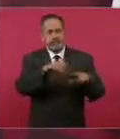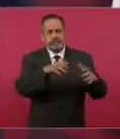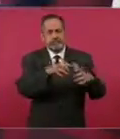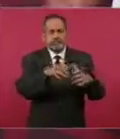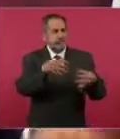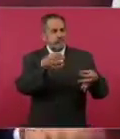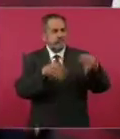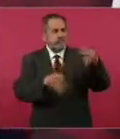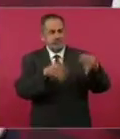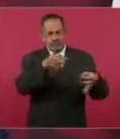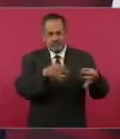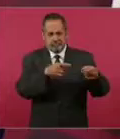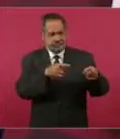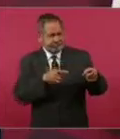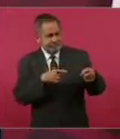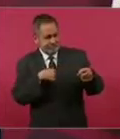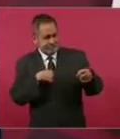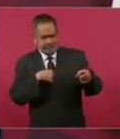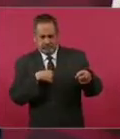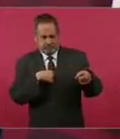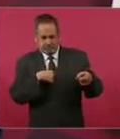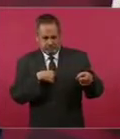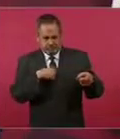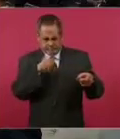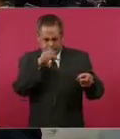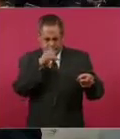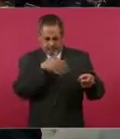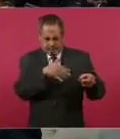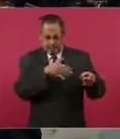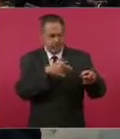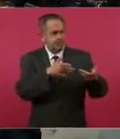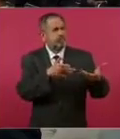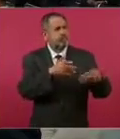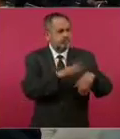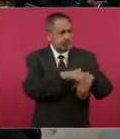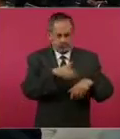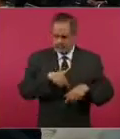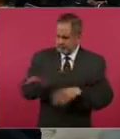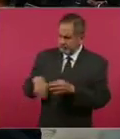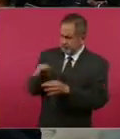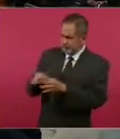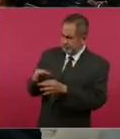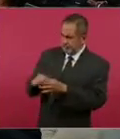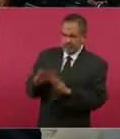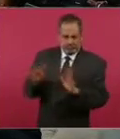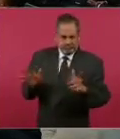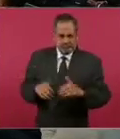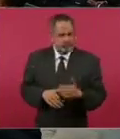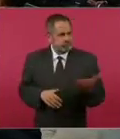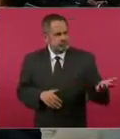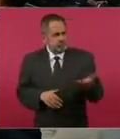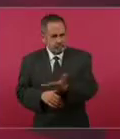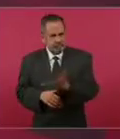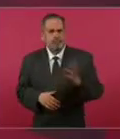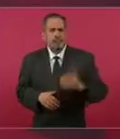los jueces de otro país? ¿Con qué autoridad